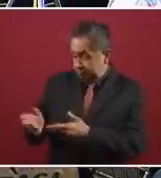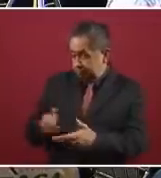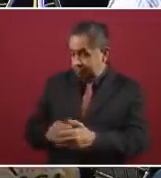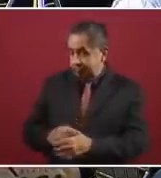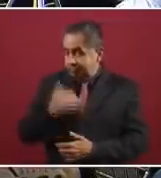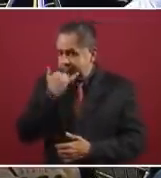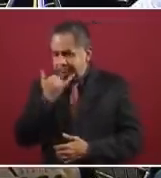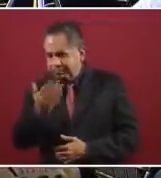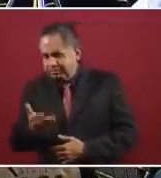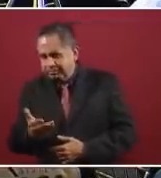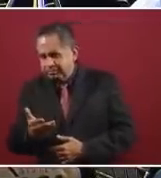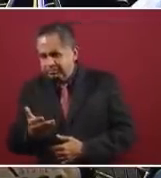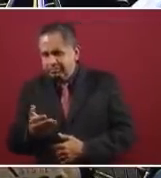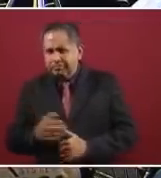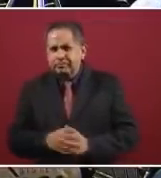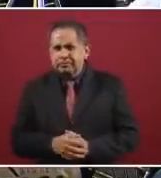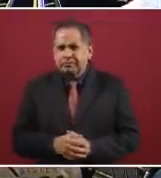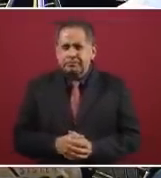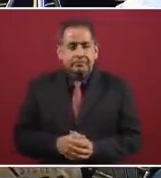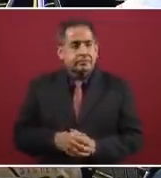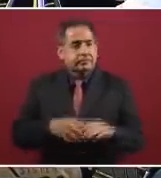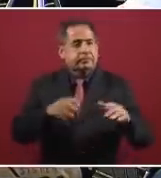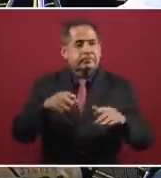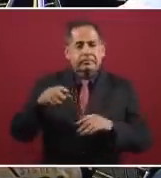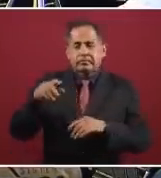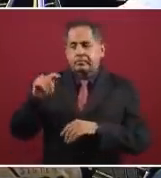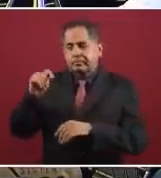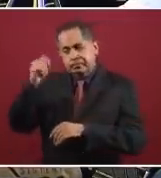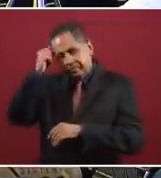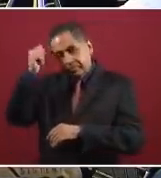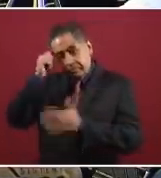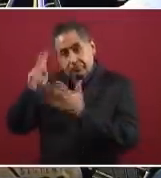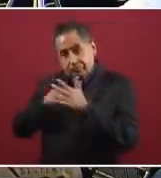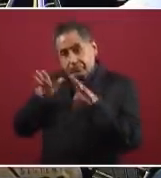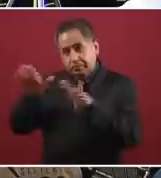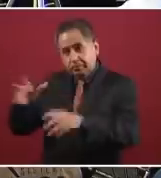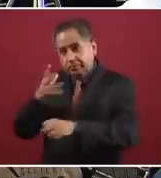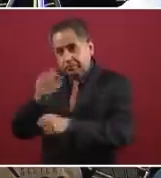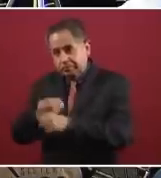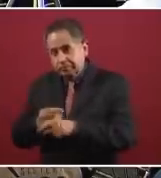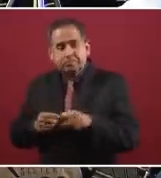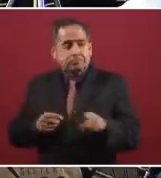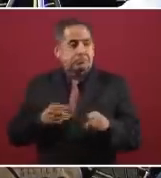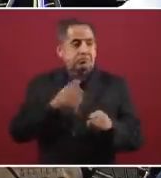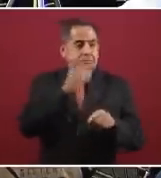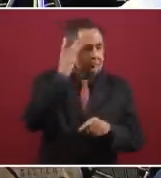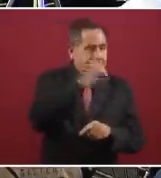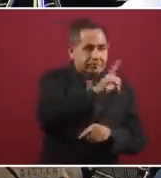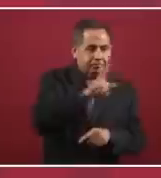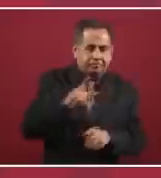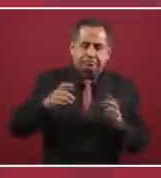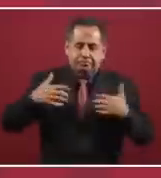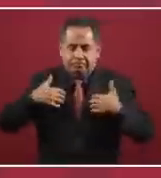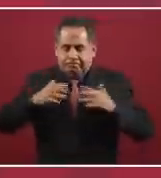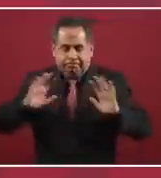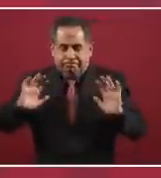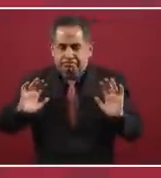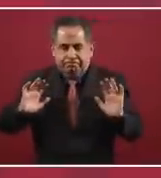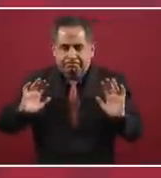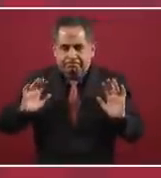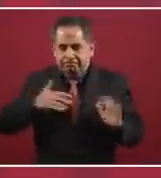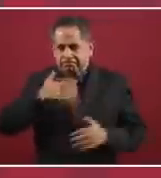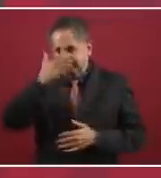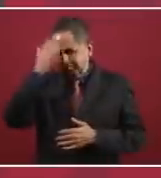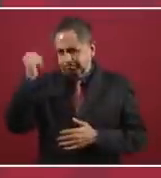¿Perdón, qué? Que se retomara Texcoco en lugar de Santa Lucía. Eso ya lo dirá el futuro, no sé. Pero eso no está,